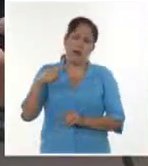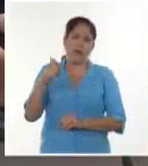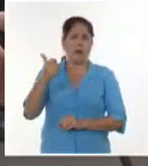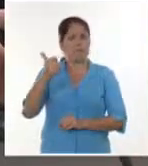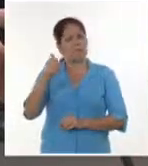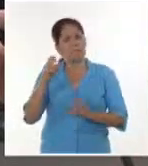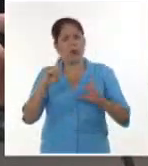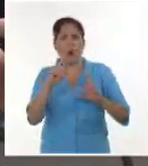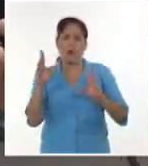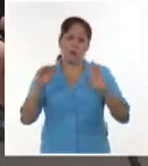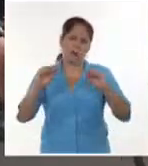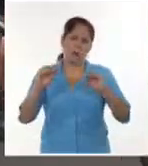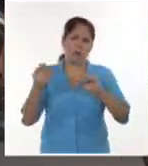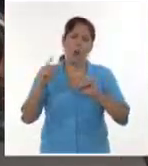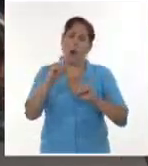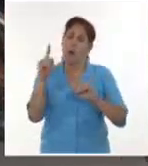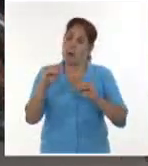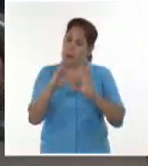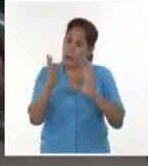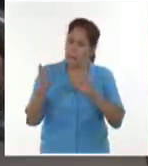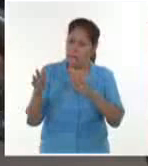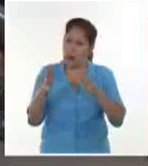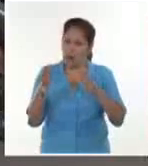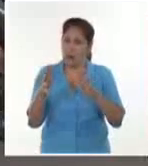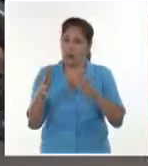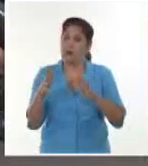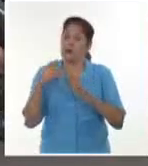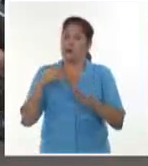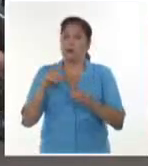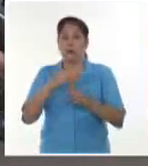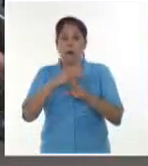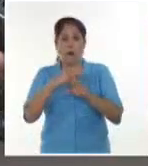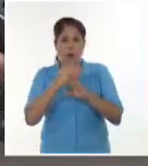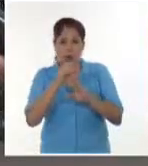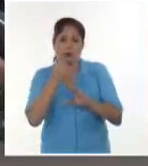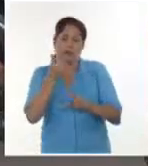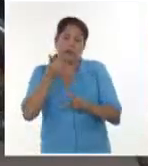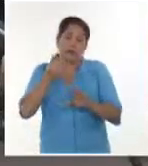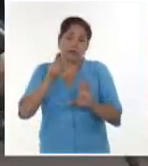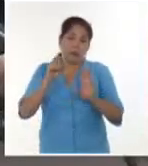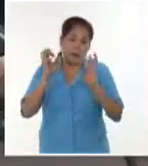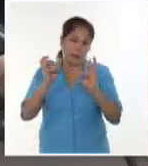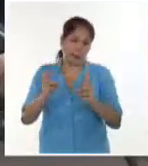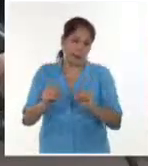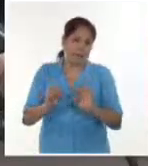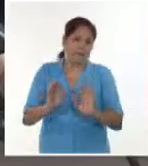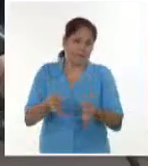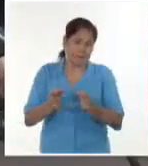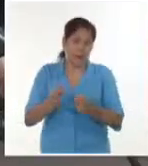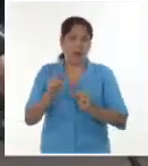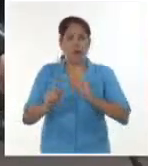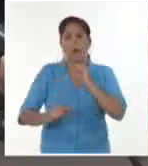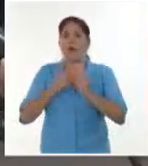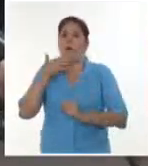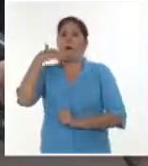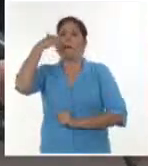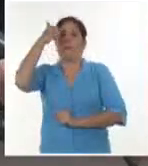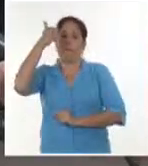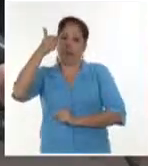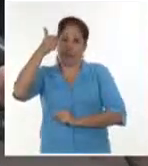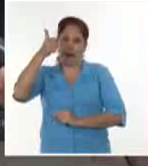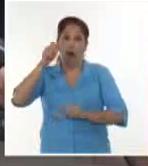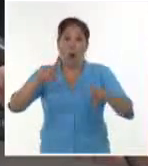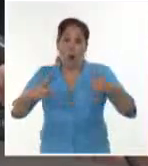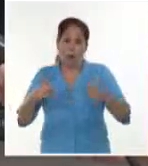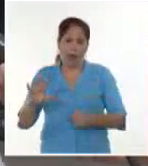aproximadamente en servicio, que bueno, participando en el horario mediodía, por supuesto, es un resultado que va a mejorar la disponibilidad del sistema, no va a estar completa,